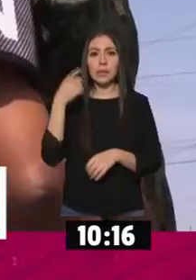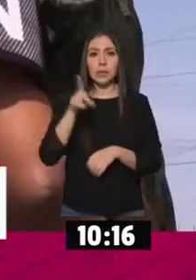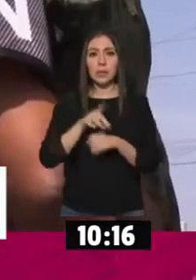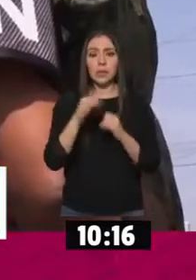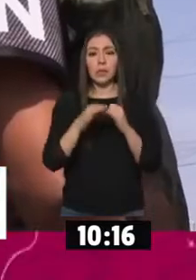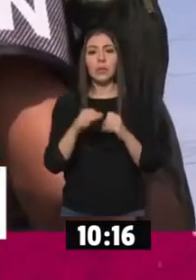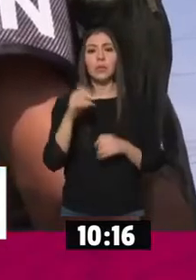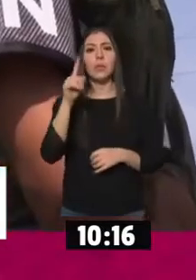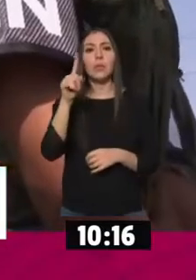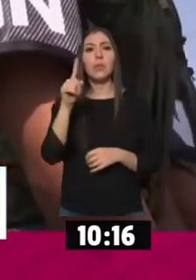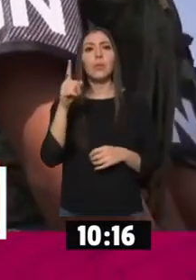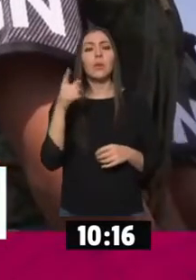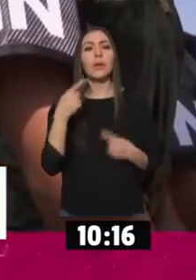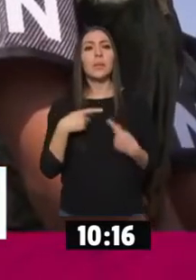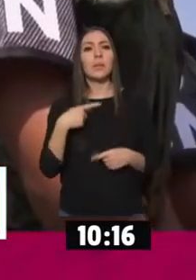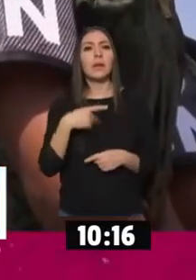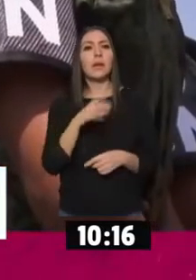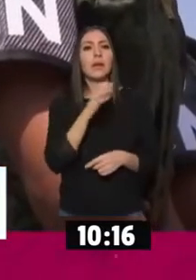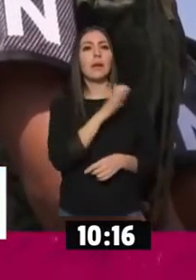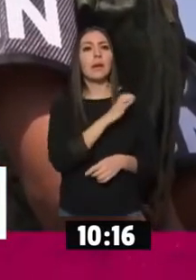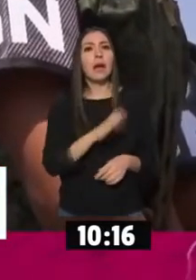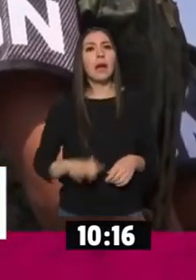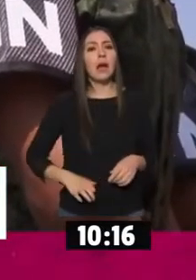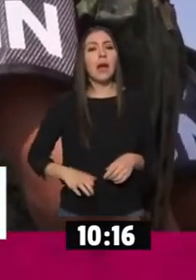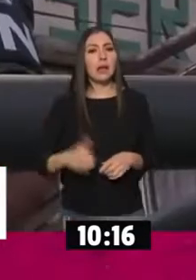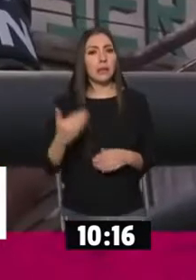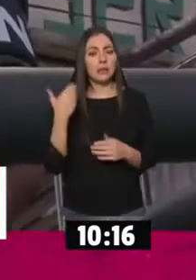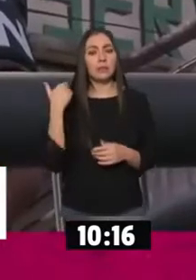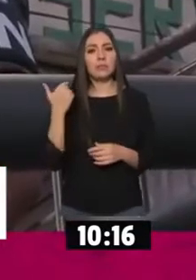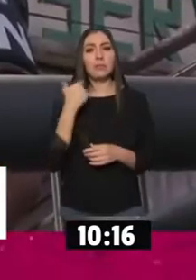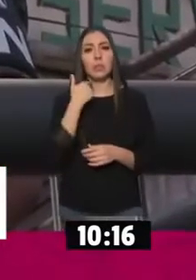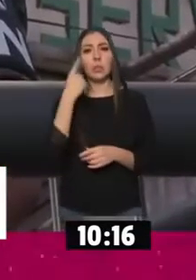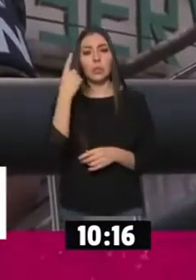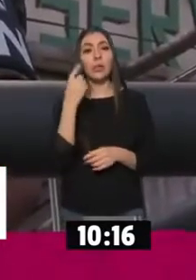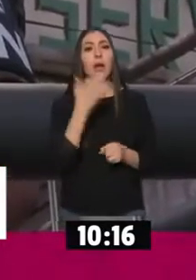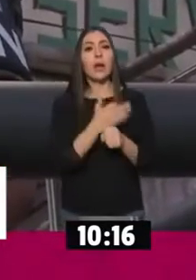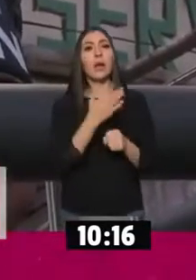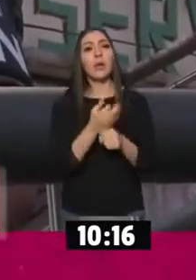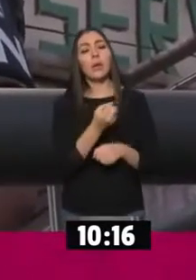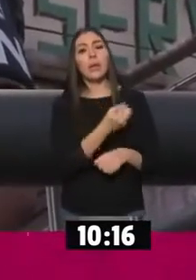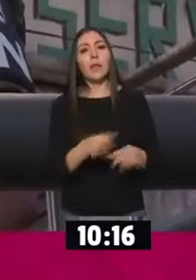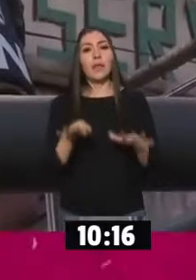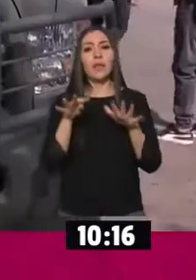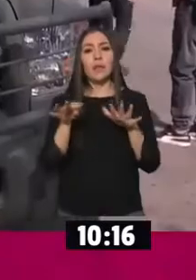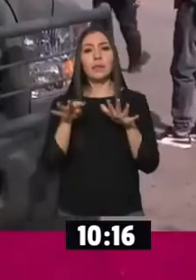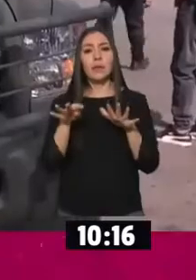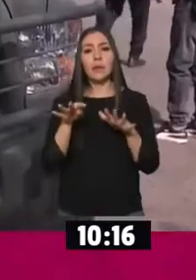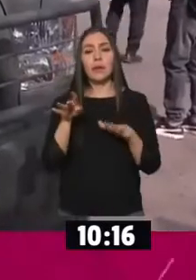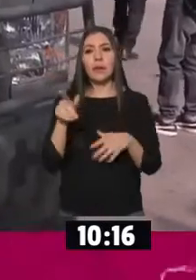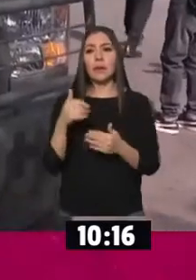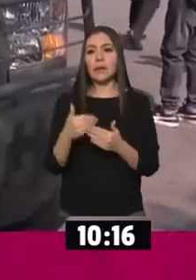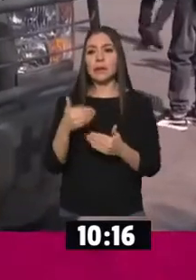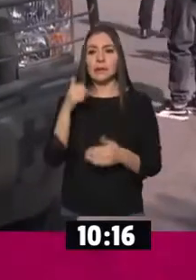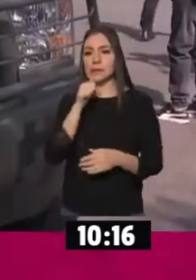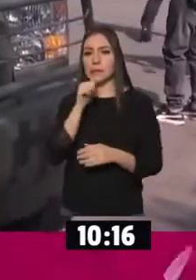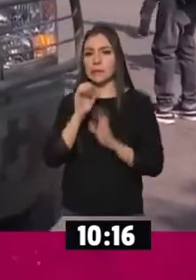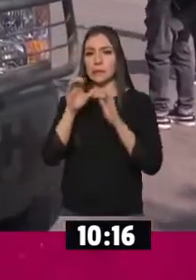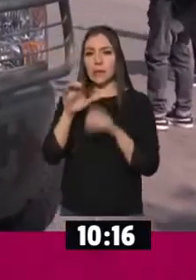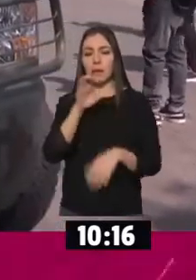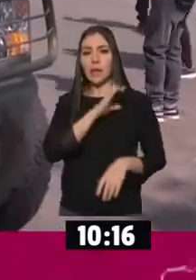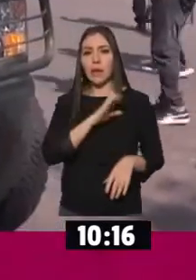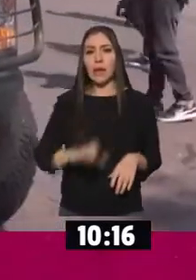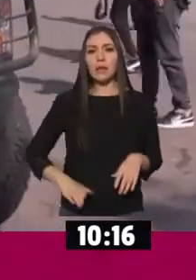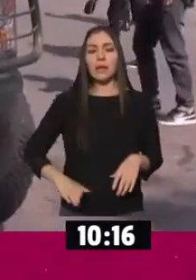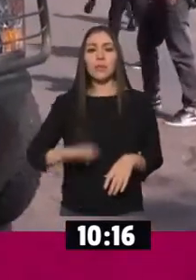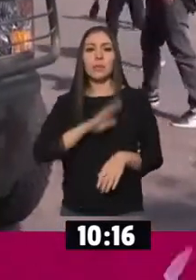asesinaron a un precandidato más. Tenemos ya 19 precandidatos que han perdido la vida. En el último caso se